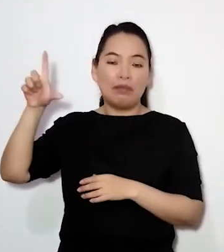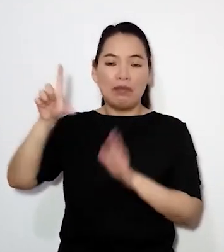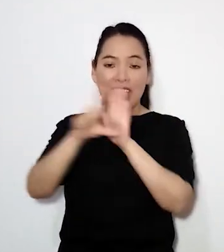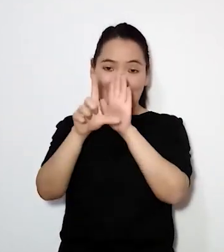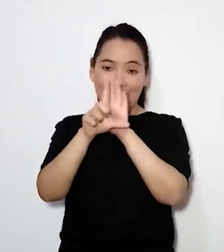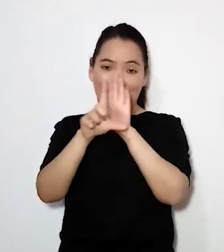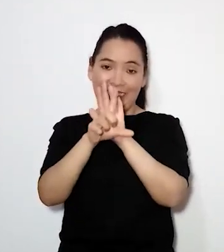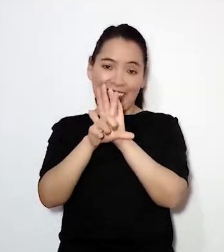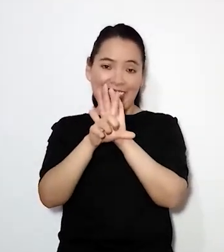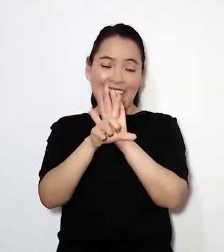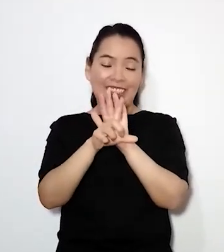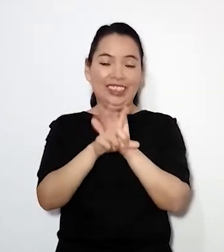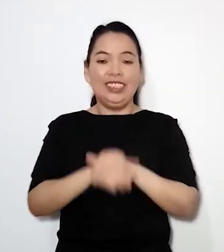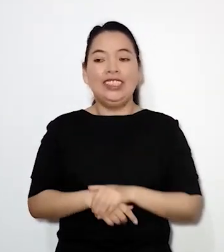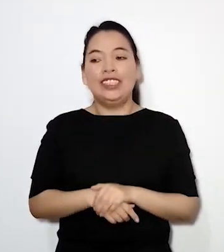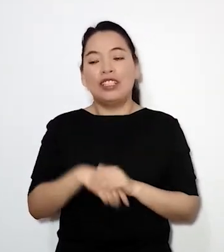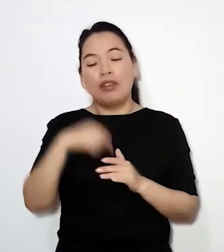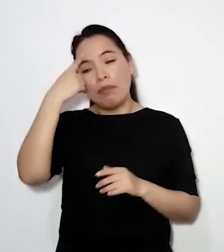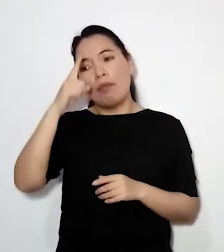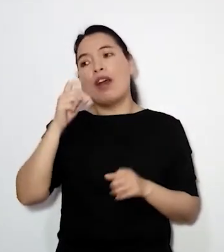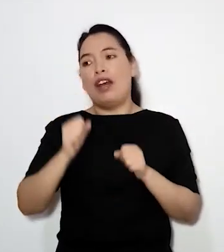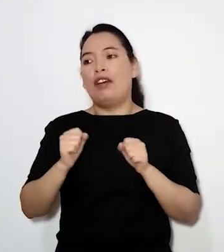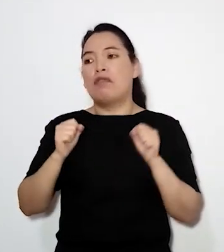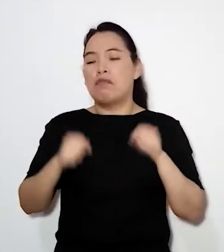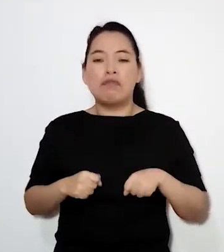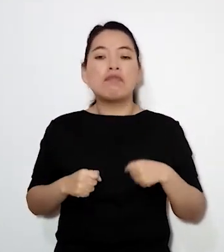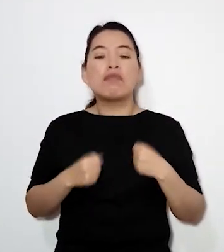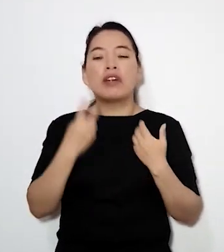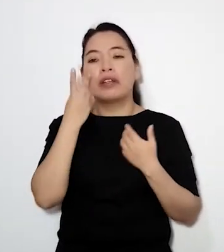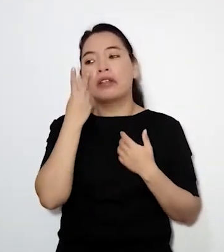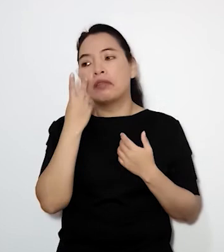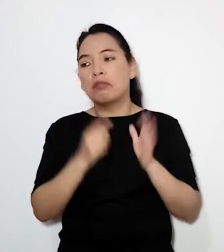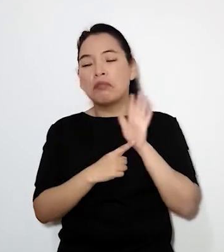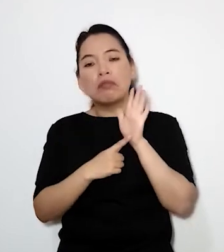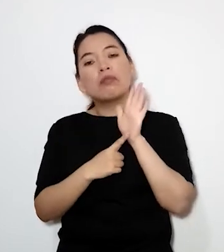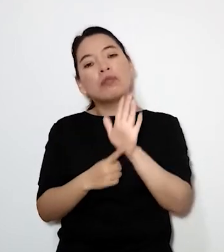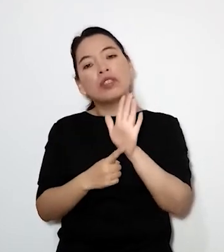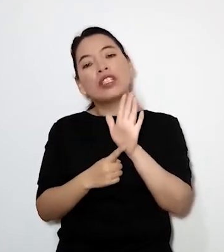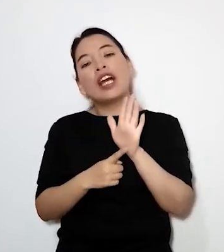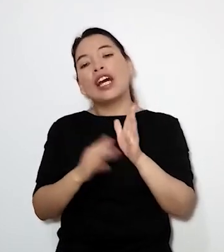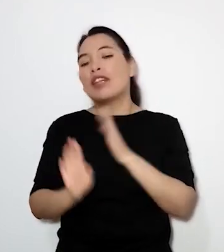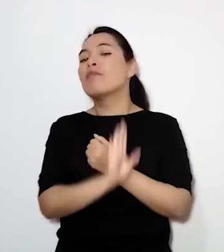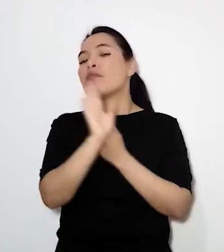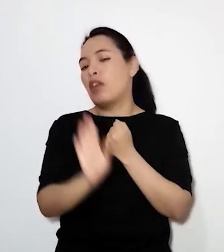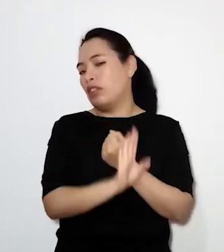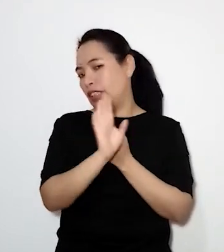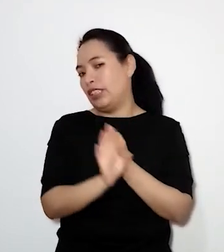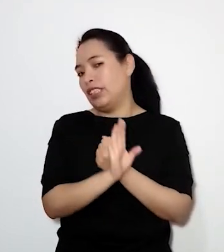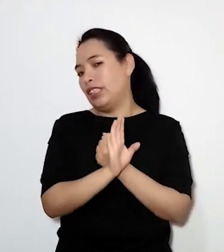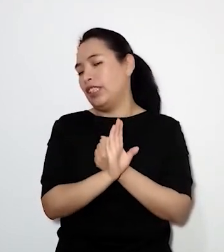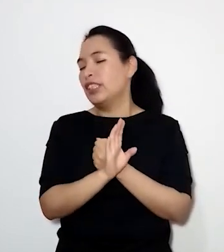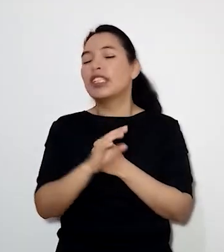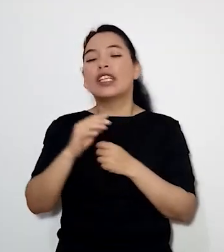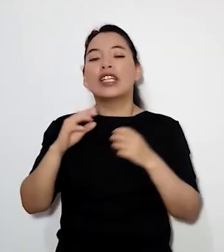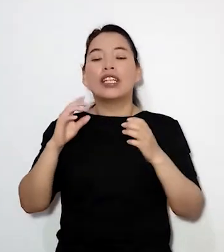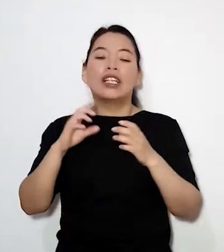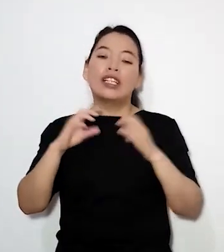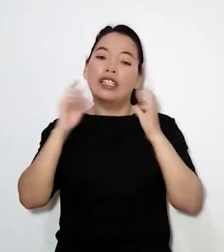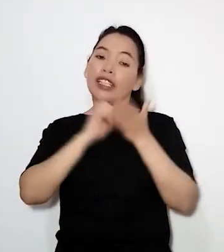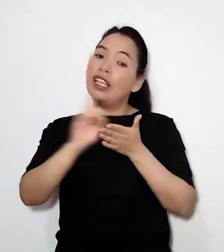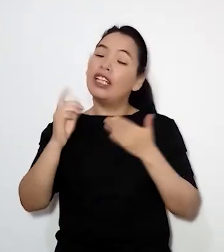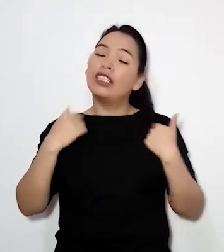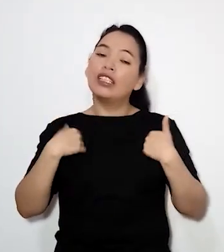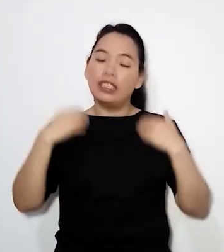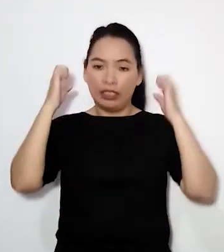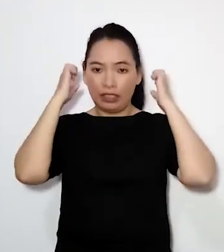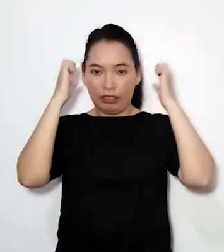para poder salvaguardar el derecho a la educación, particularmente el artículo 24 de la Convención, el derecho a la educación de las personas